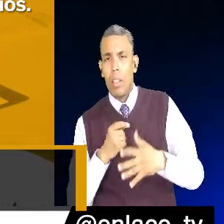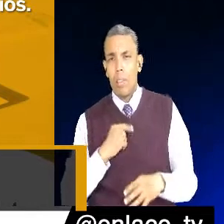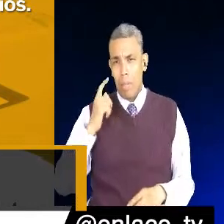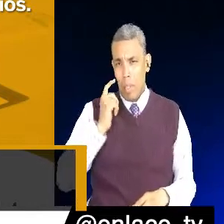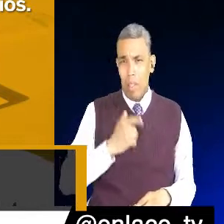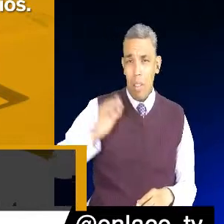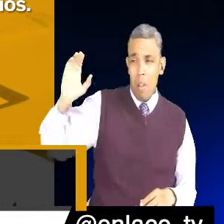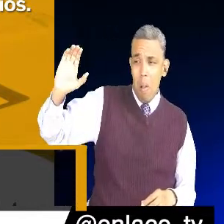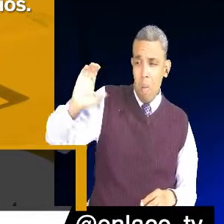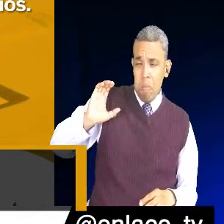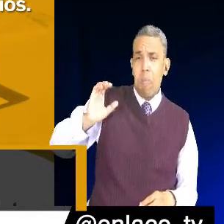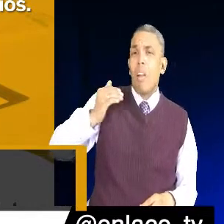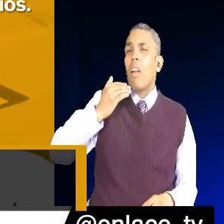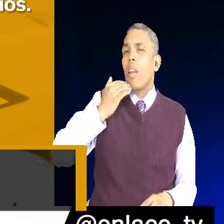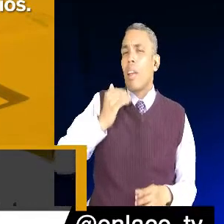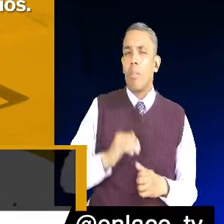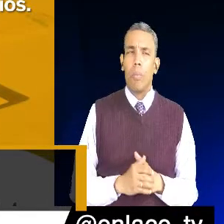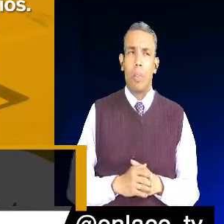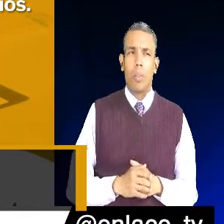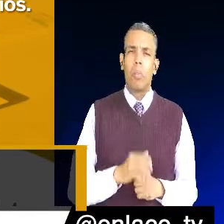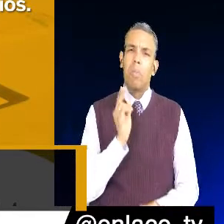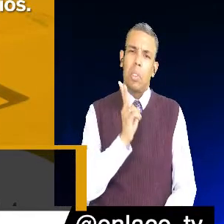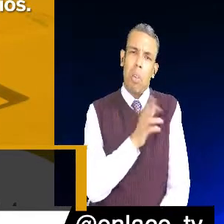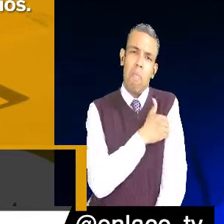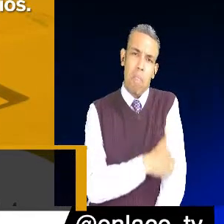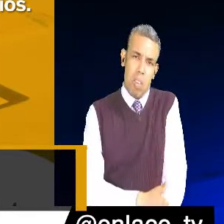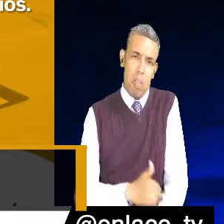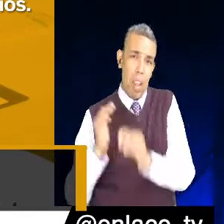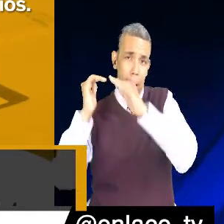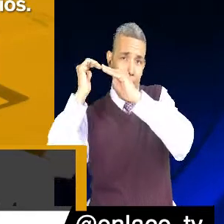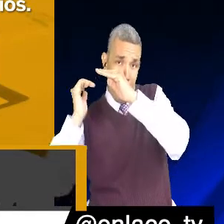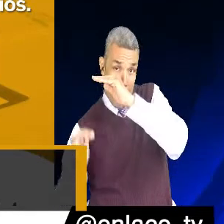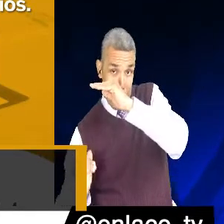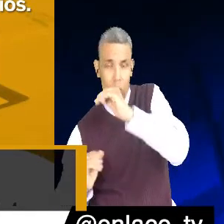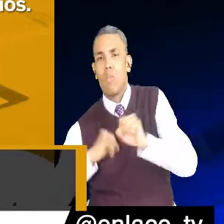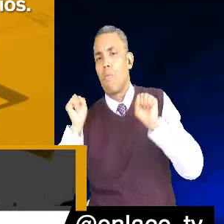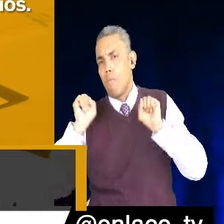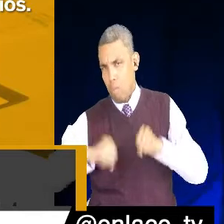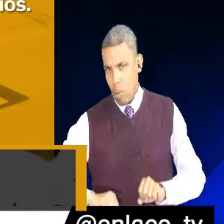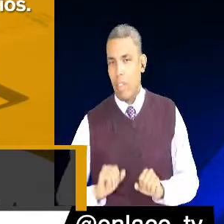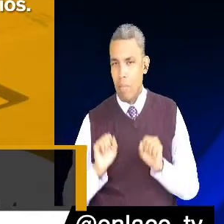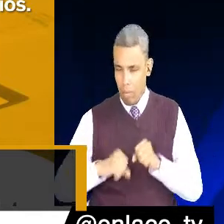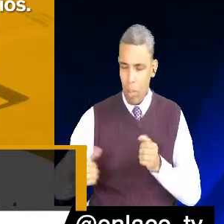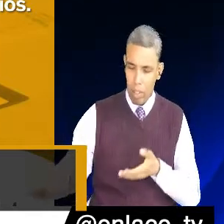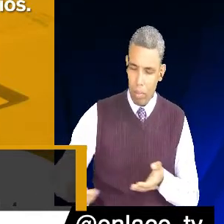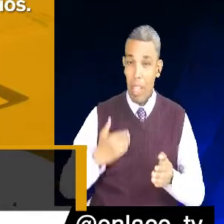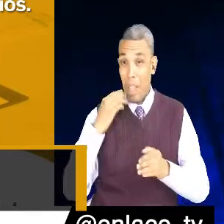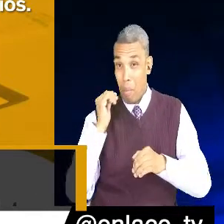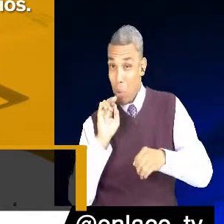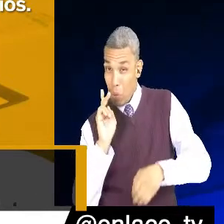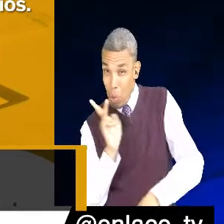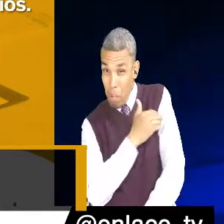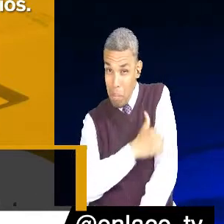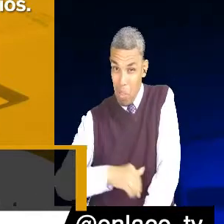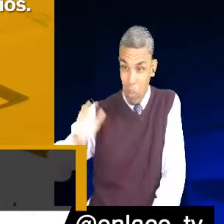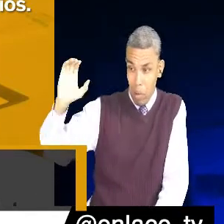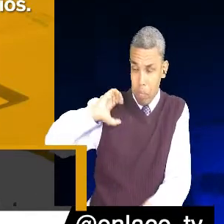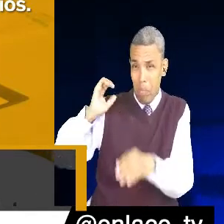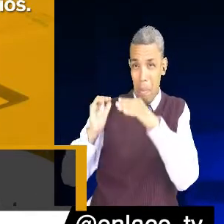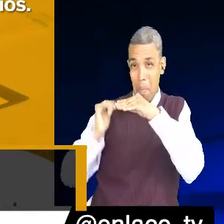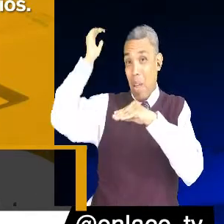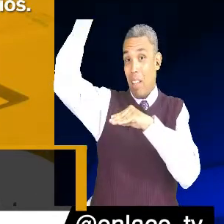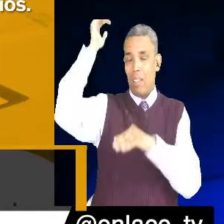asignación de recursos menos de 2 salarios mínimos legales, que es lo que le estamos solicitando. No tiene que